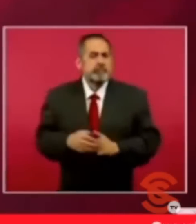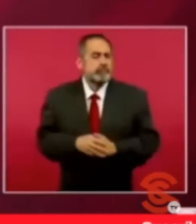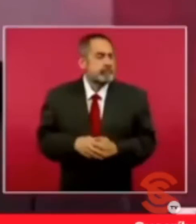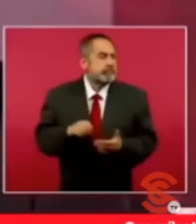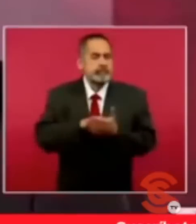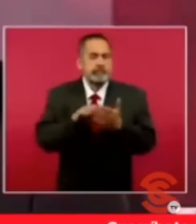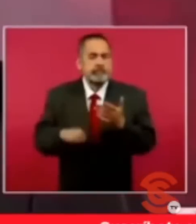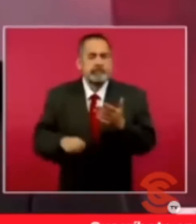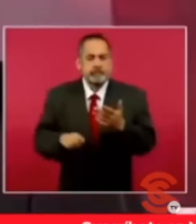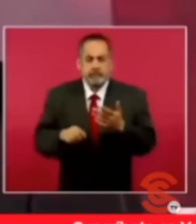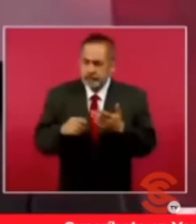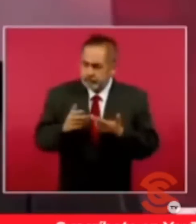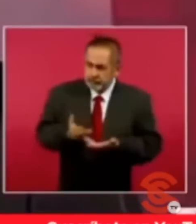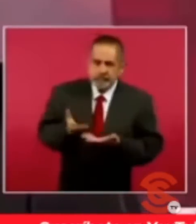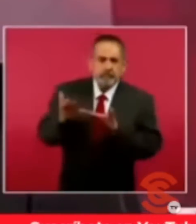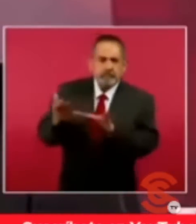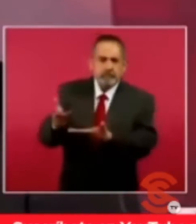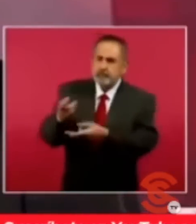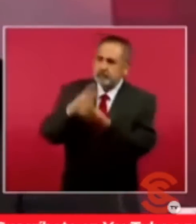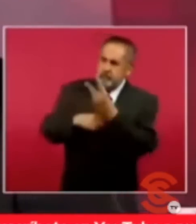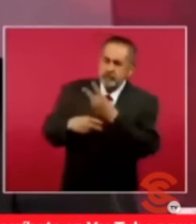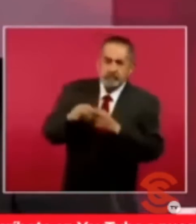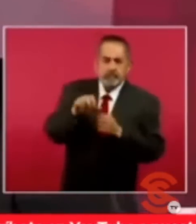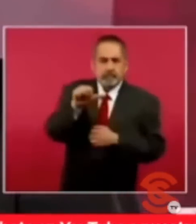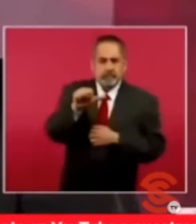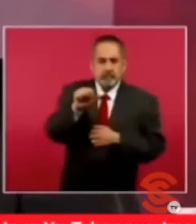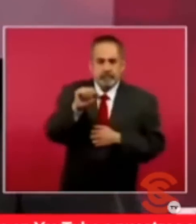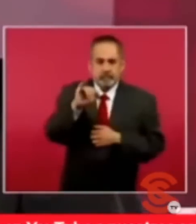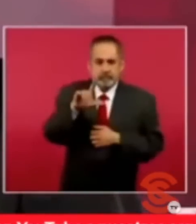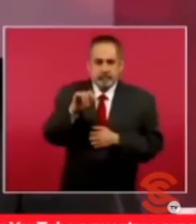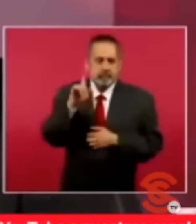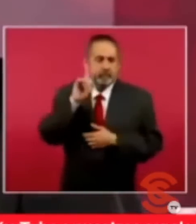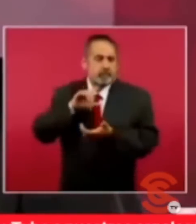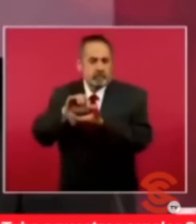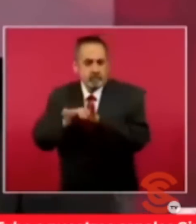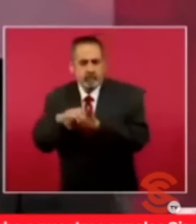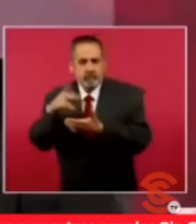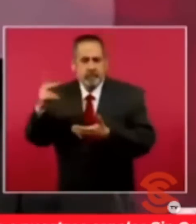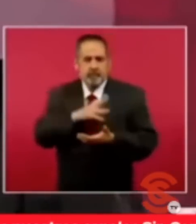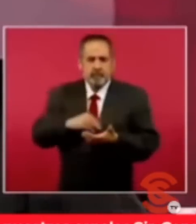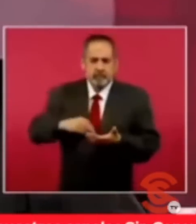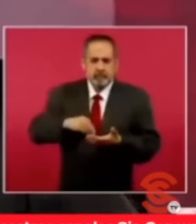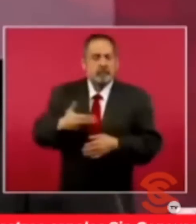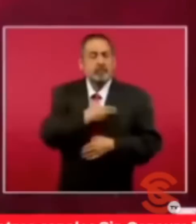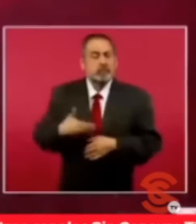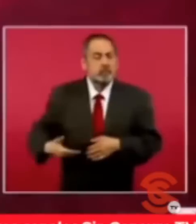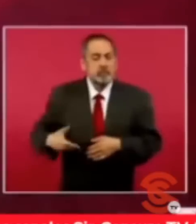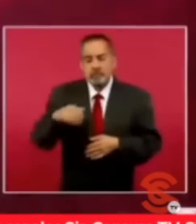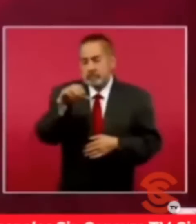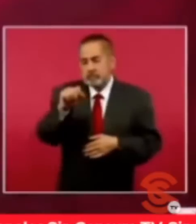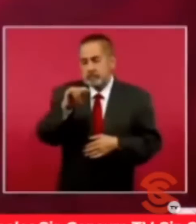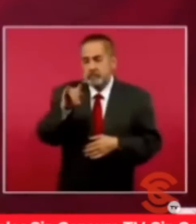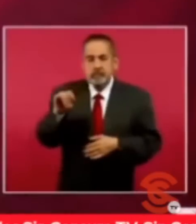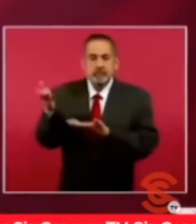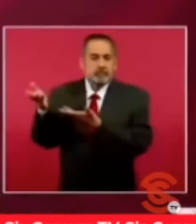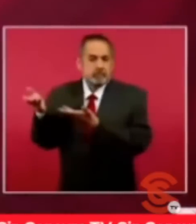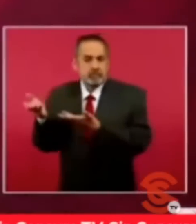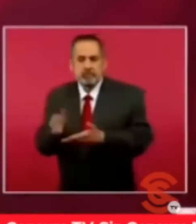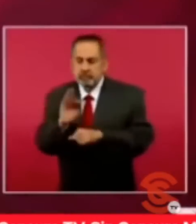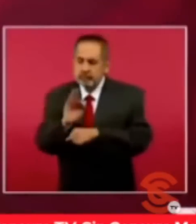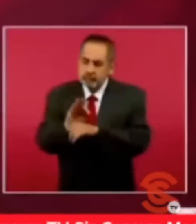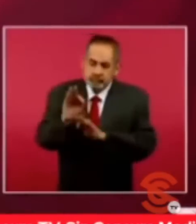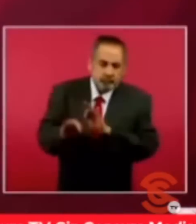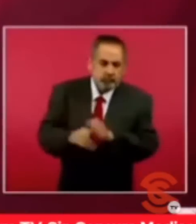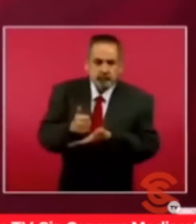por ejemplo, se le otorgó asilo a la esposa y a los hijos del presidente Castillo, se les da todo